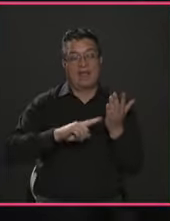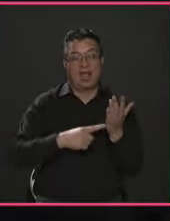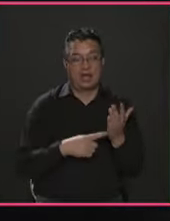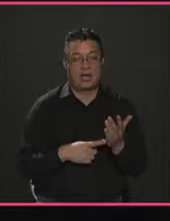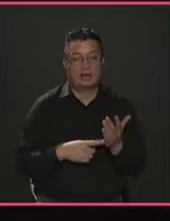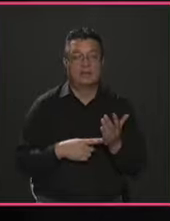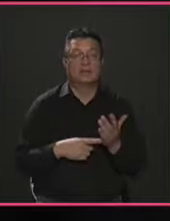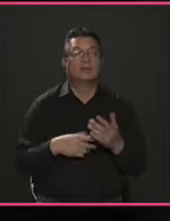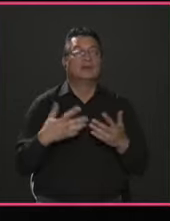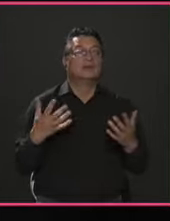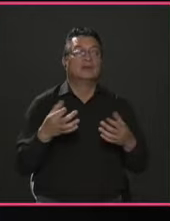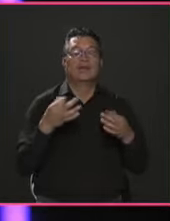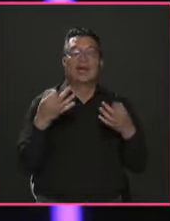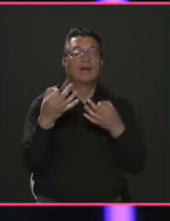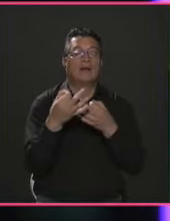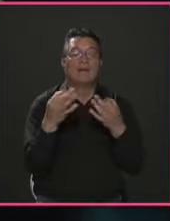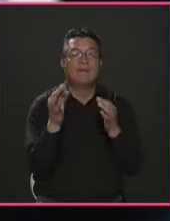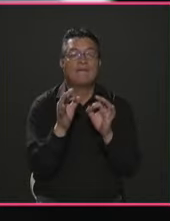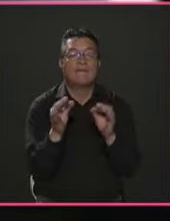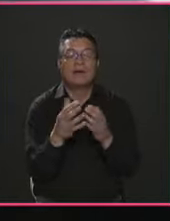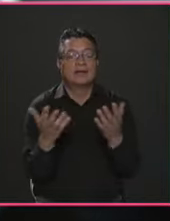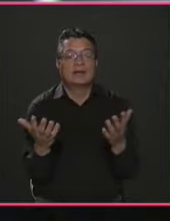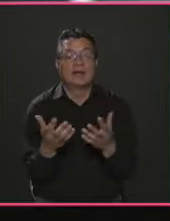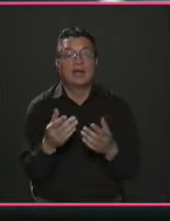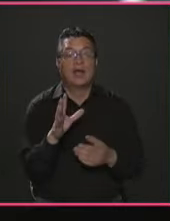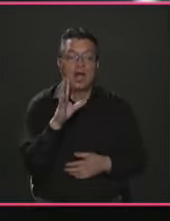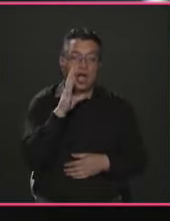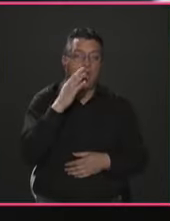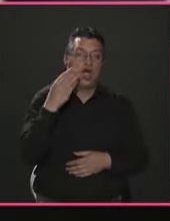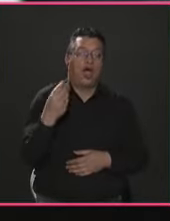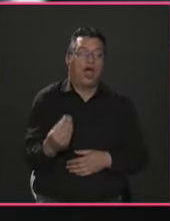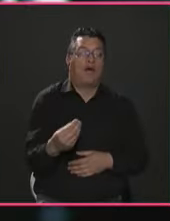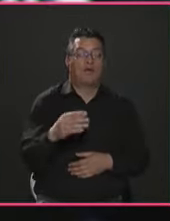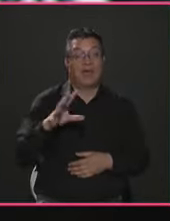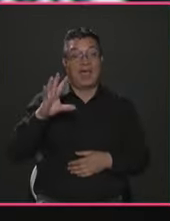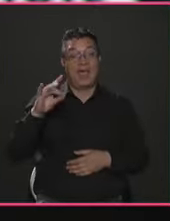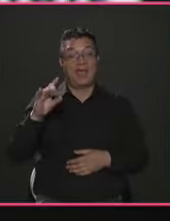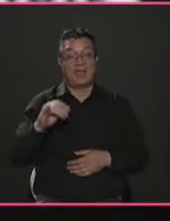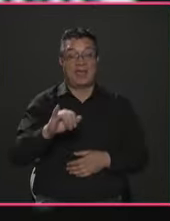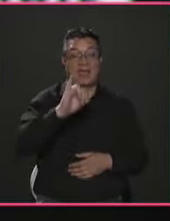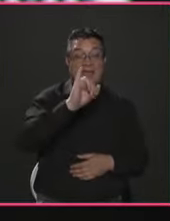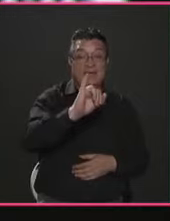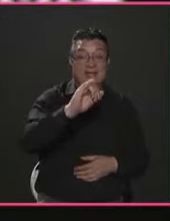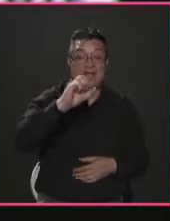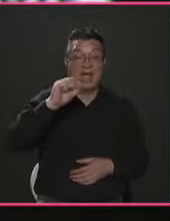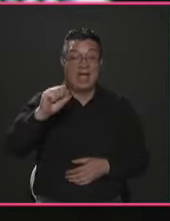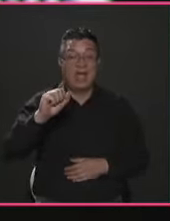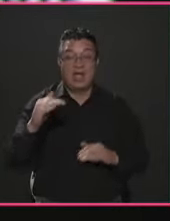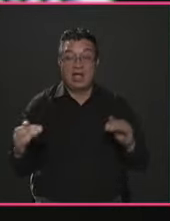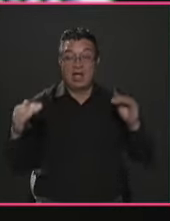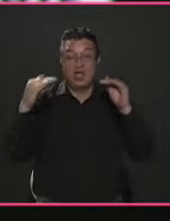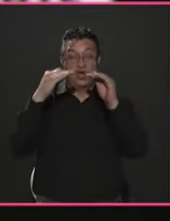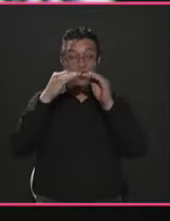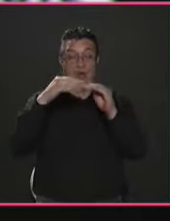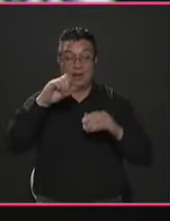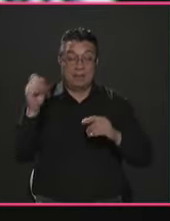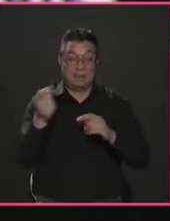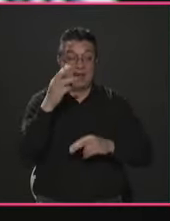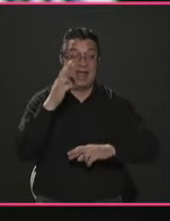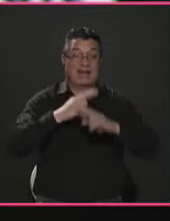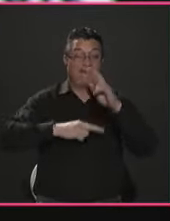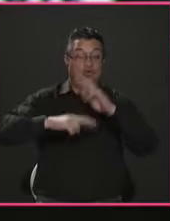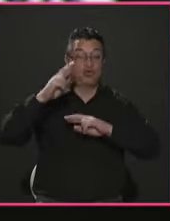Y a dónde voy con todo esto por supuesto que la edad de la Inteligencia artificial no es la misma que las primera industri la Revolución